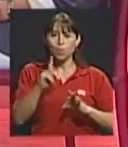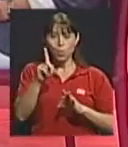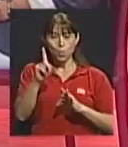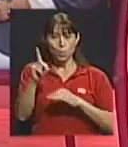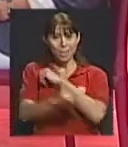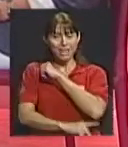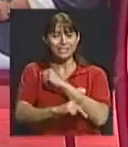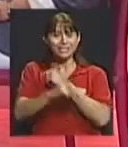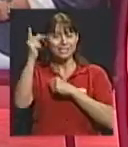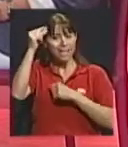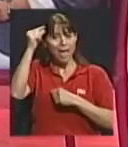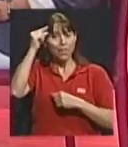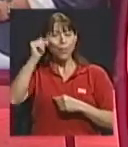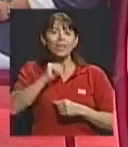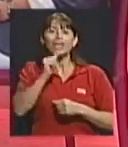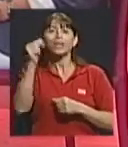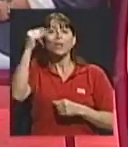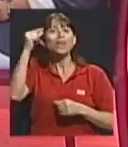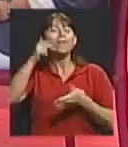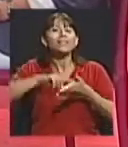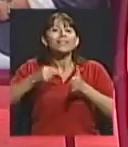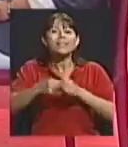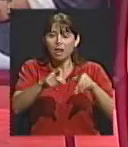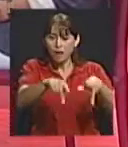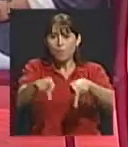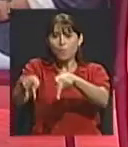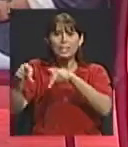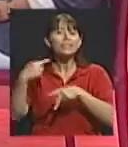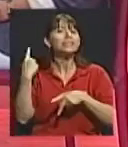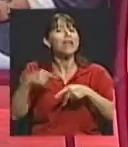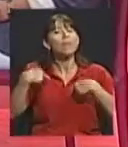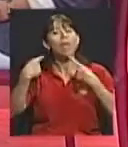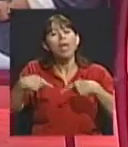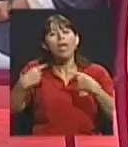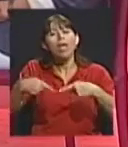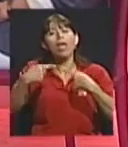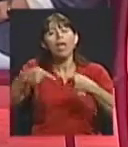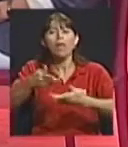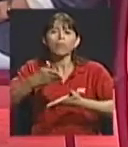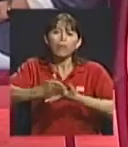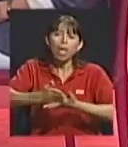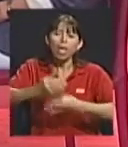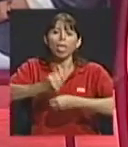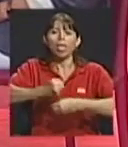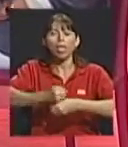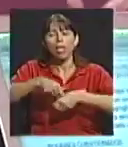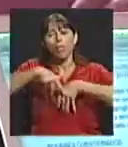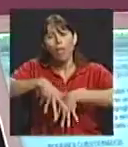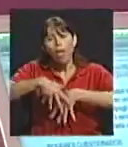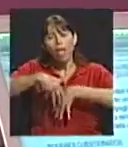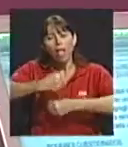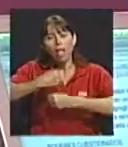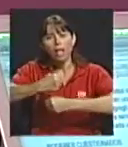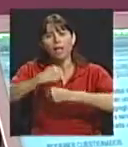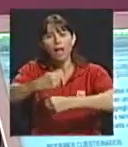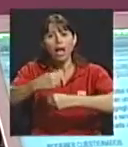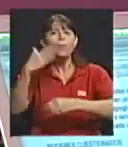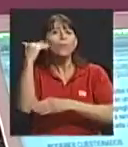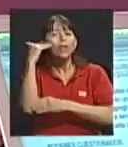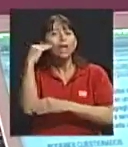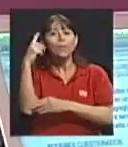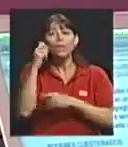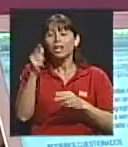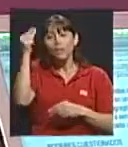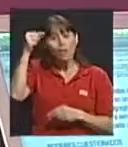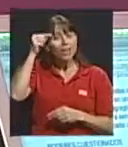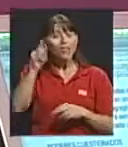aquel donde la sociedad civil está en permanente paro huelga producto de que el gobierno no responde a sus demandas